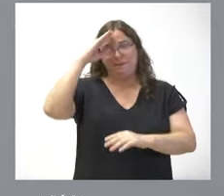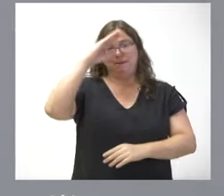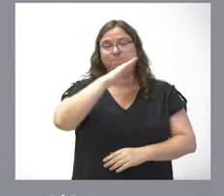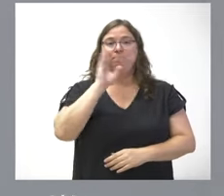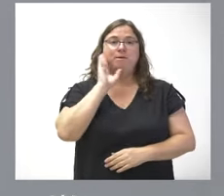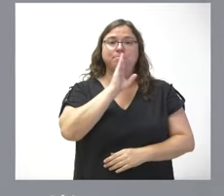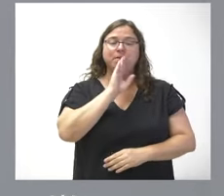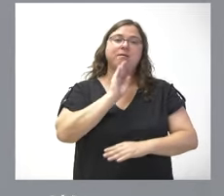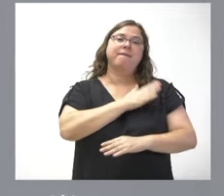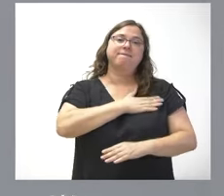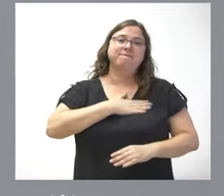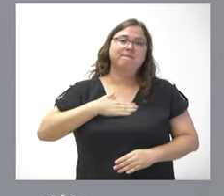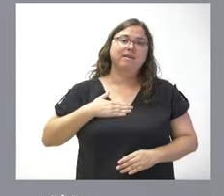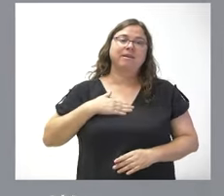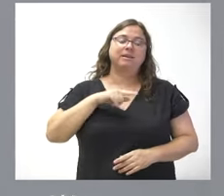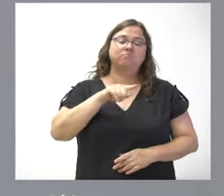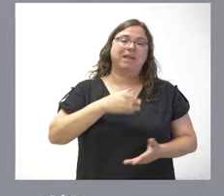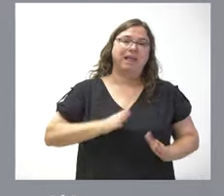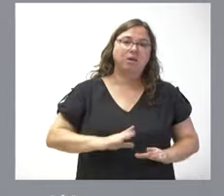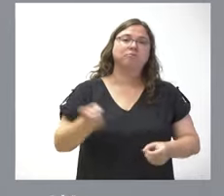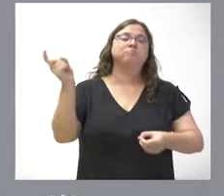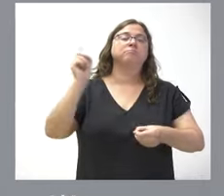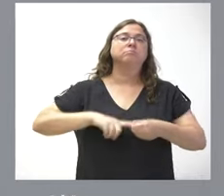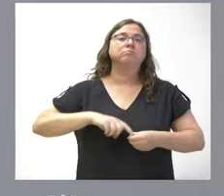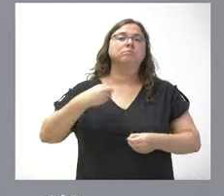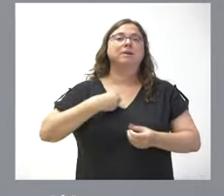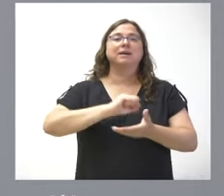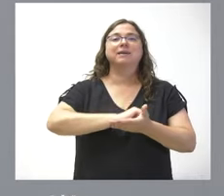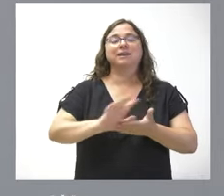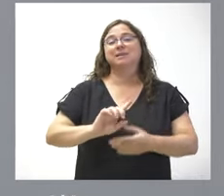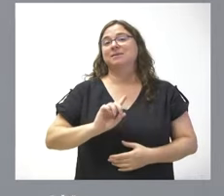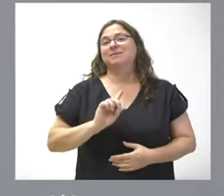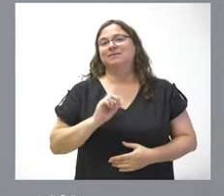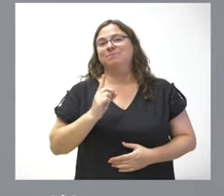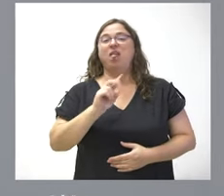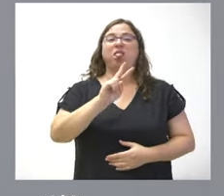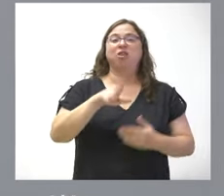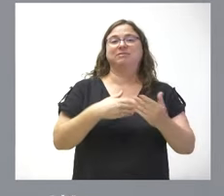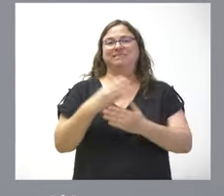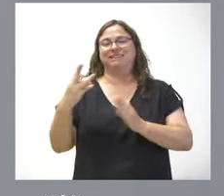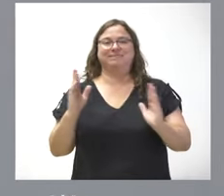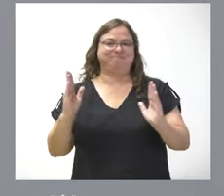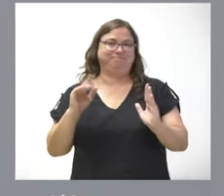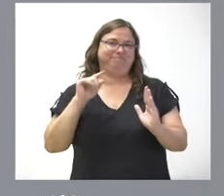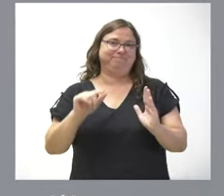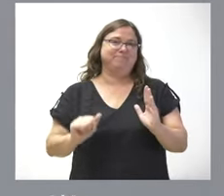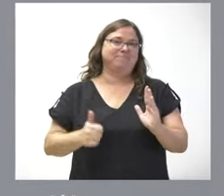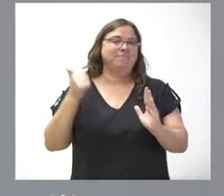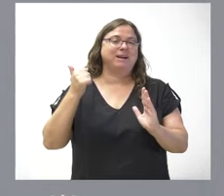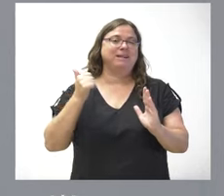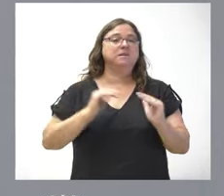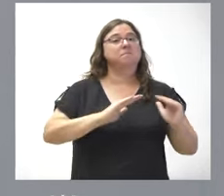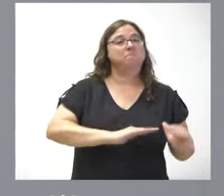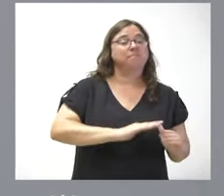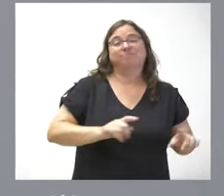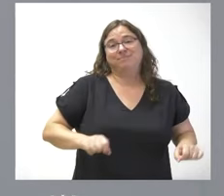decidido que sus alumnos participen de esta gratuidad se produce ya entre 2 y 3 años siendo el nivel algo más bajo como